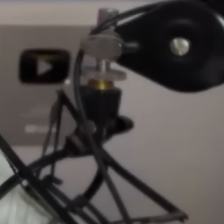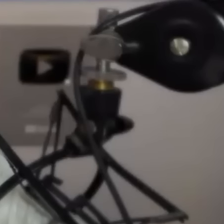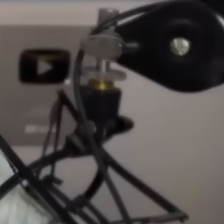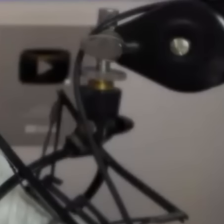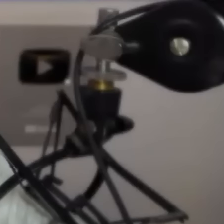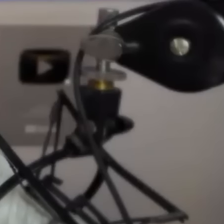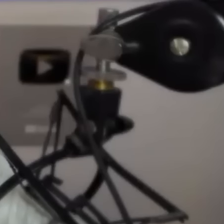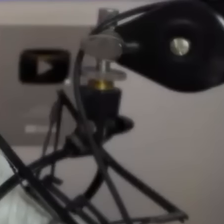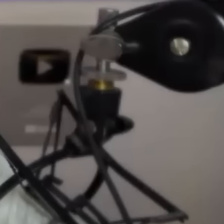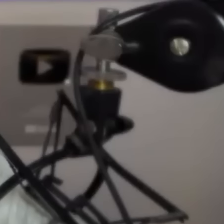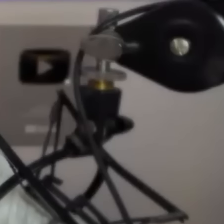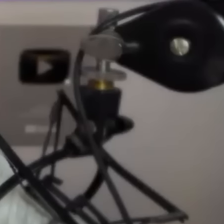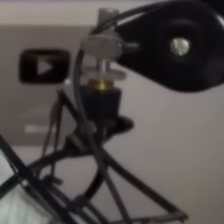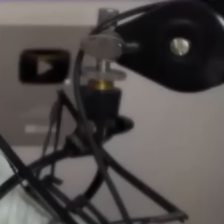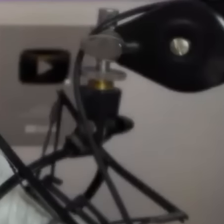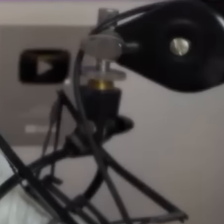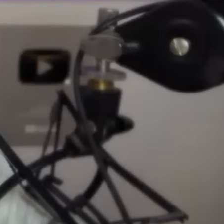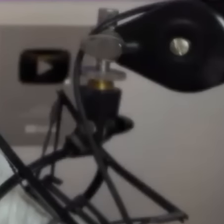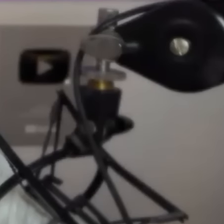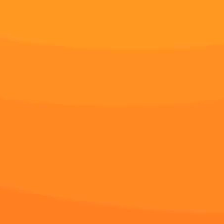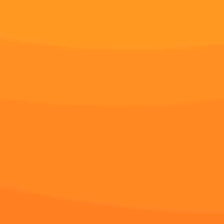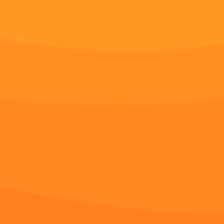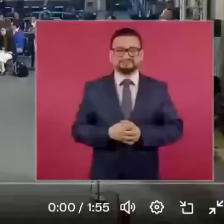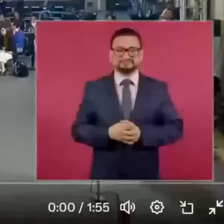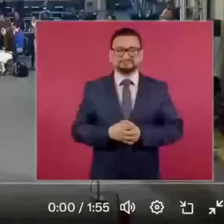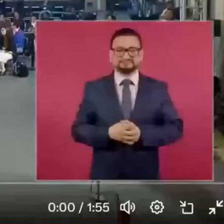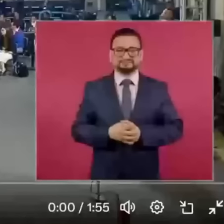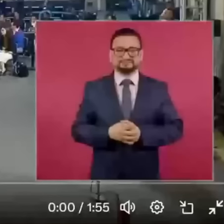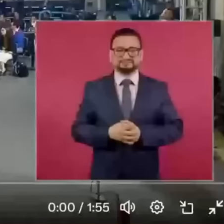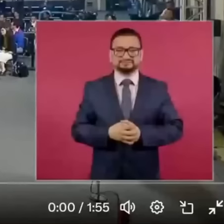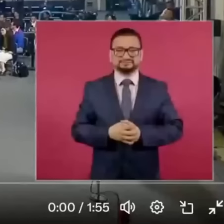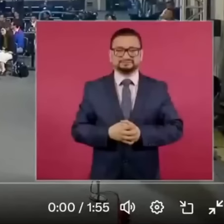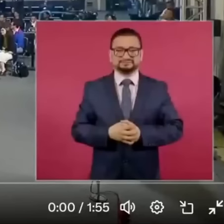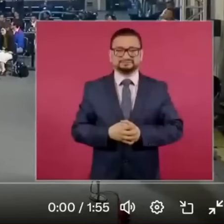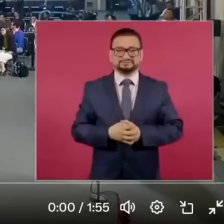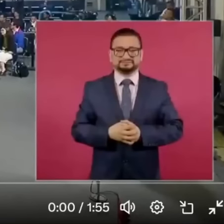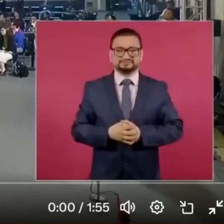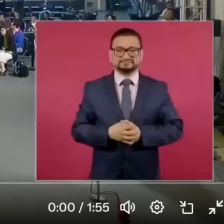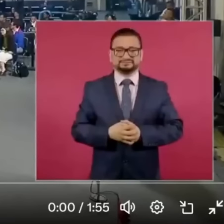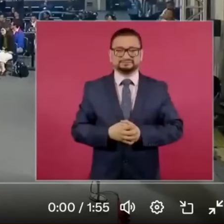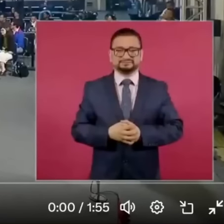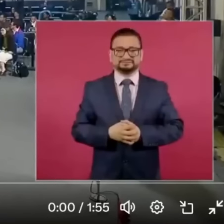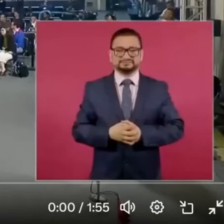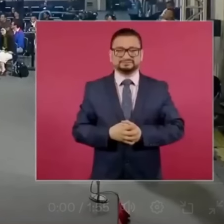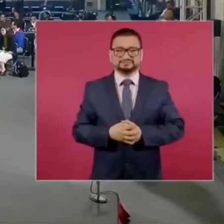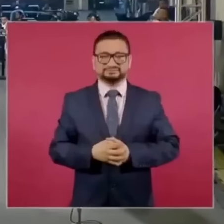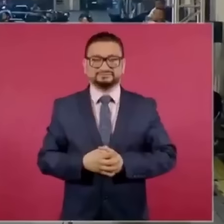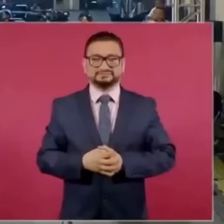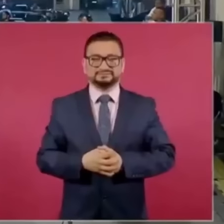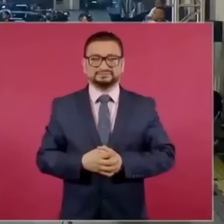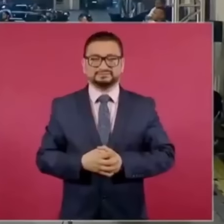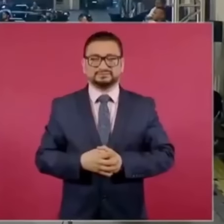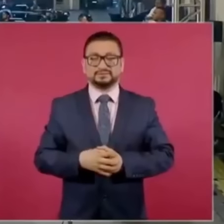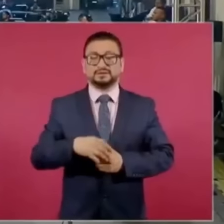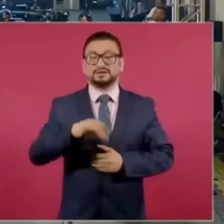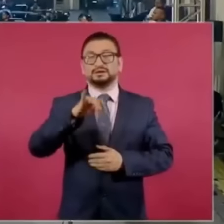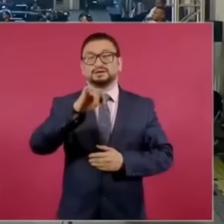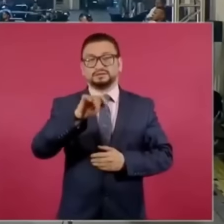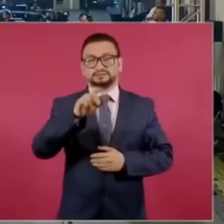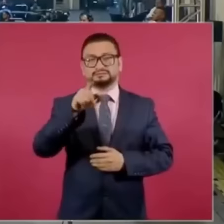caso de ser elegida por el Consejo Político Nacional. Vamos a escuchar lo que dijo el presidente ya el día de hoy. Fíjense